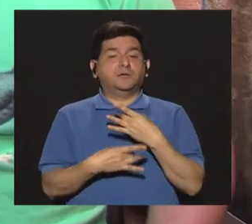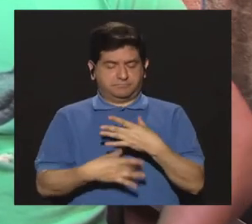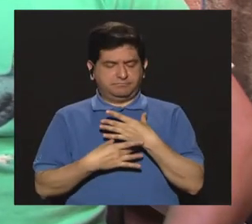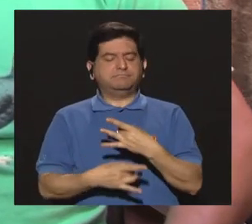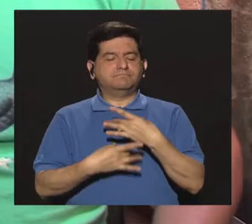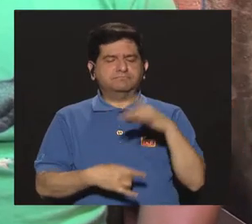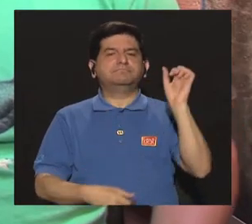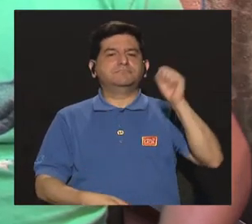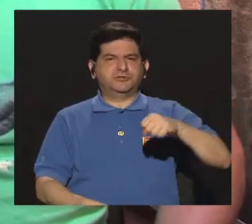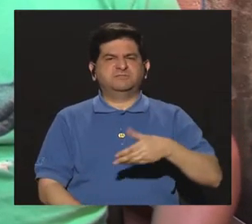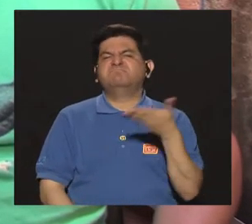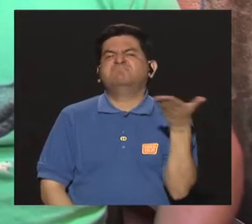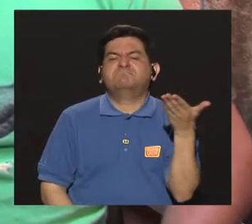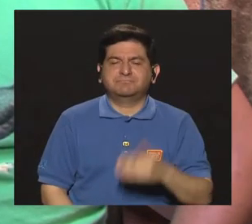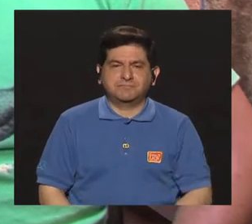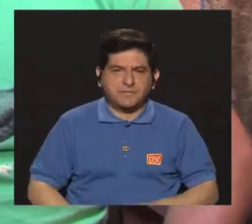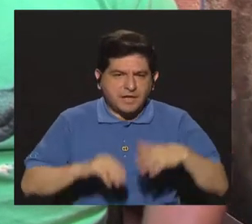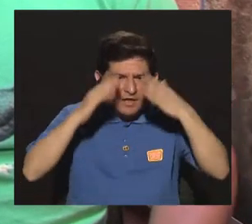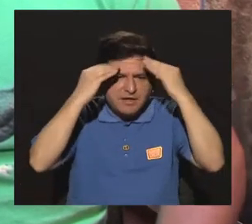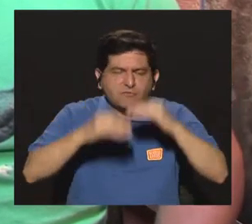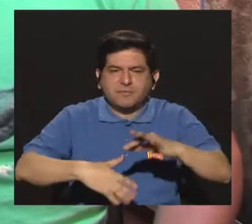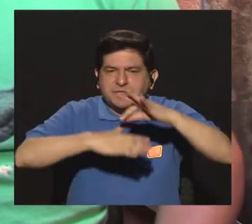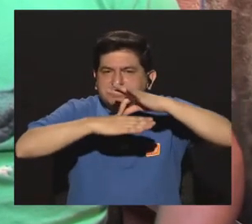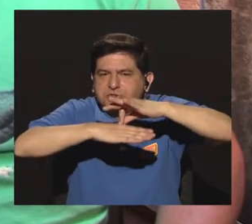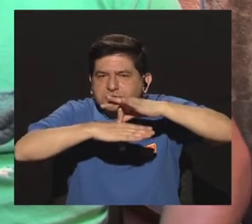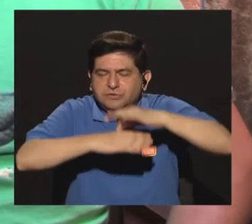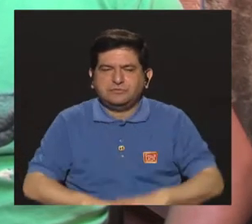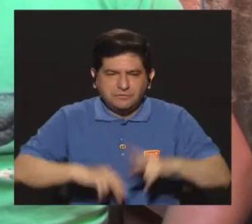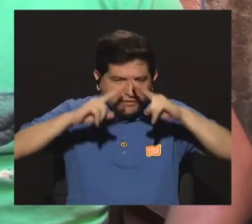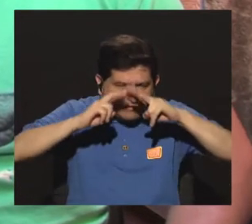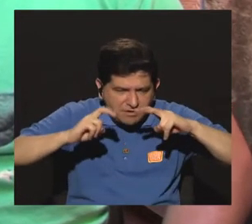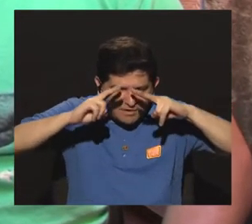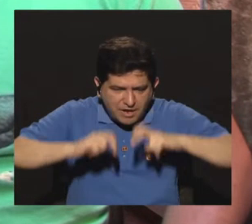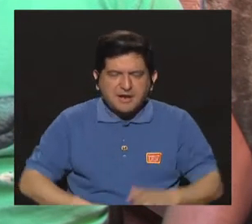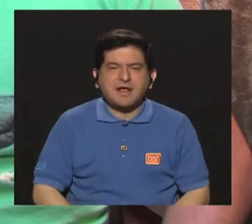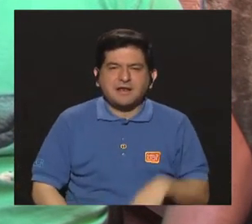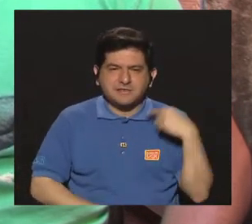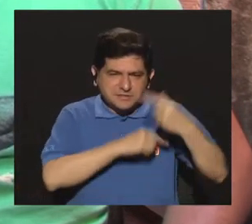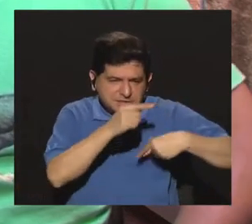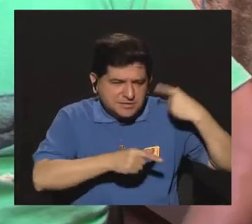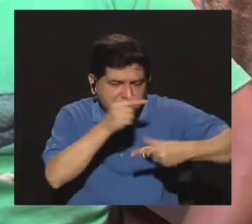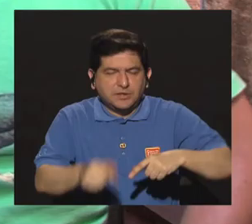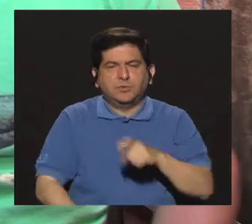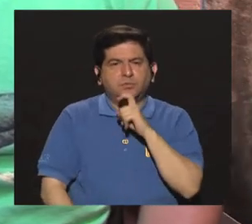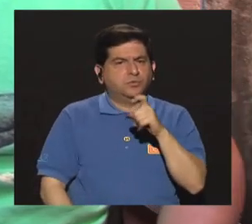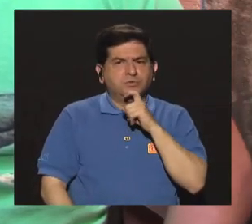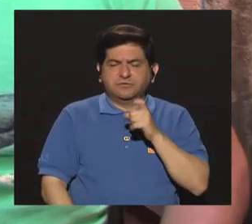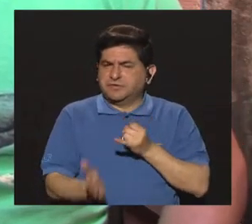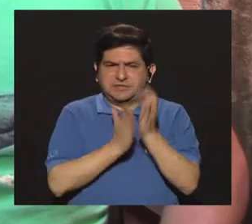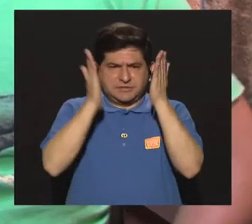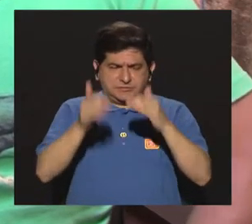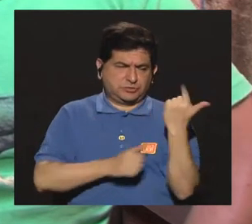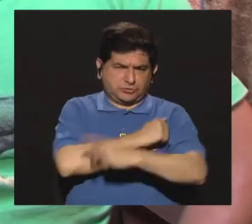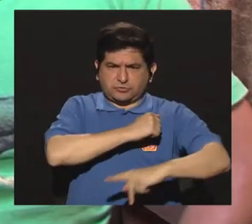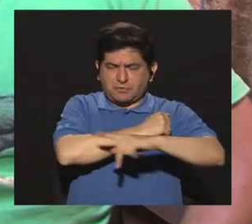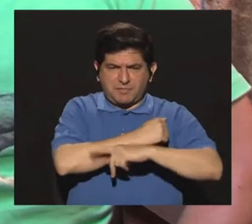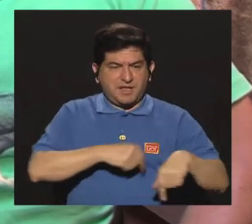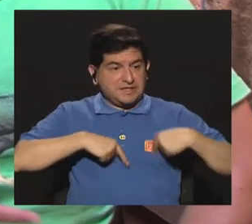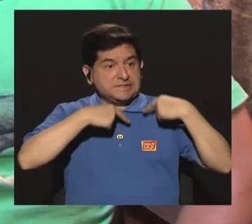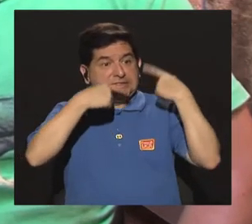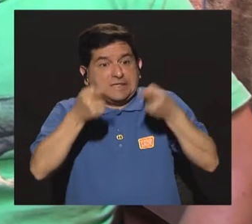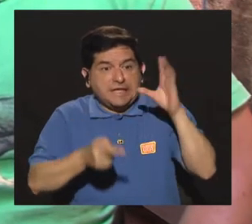hay mucho interés principalmente por los datos de tejidos verdad aparecen análisis filogenético cada vez es más difícil que investigadores